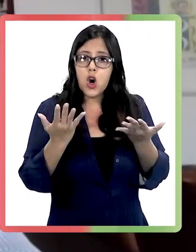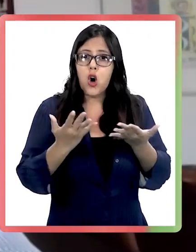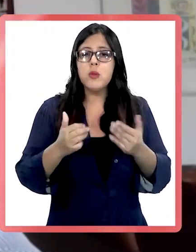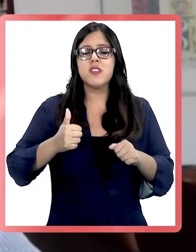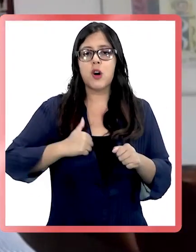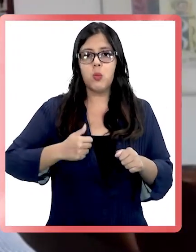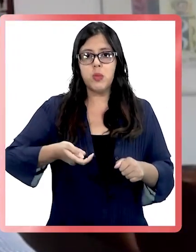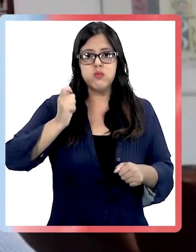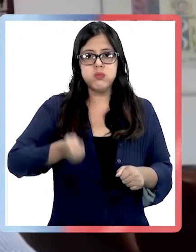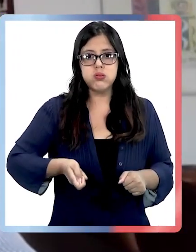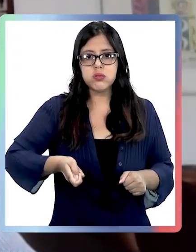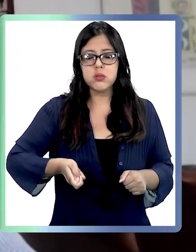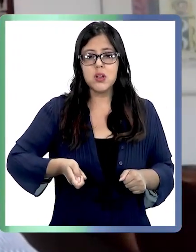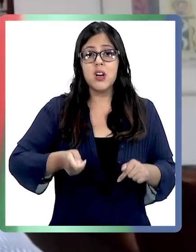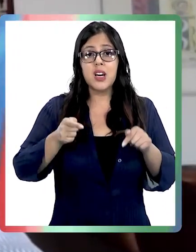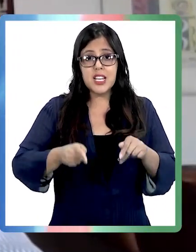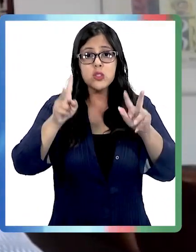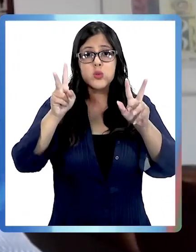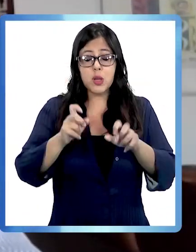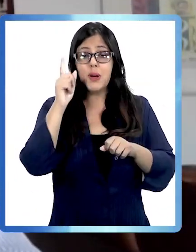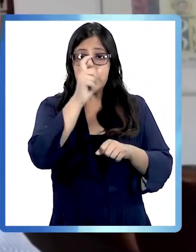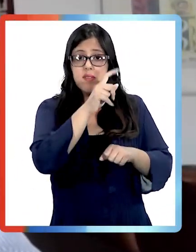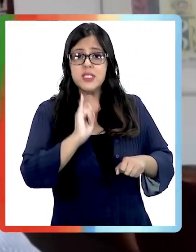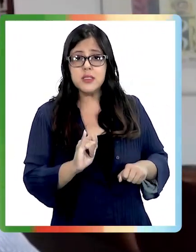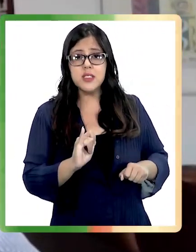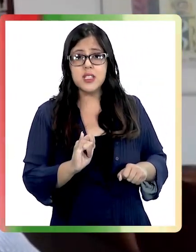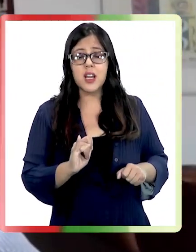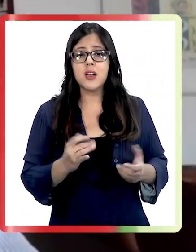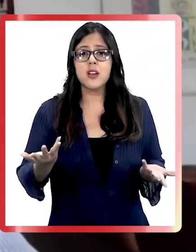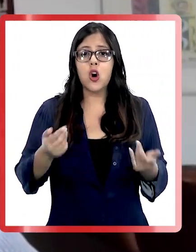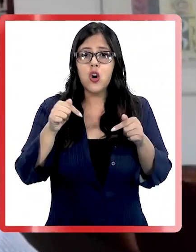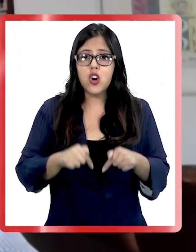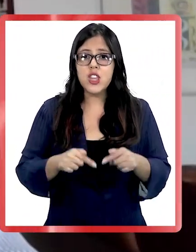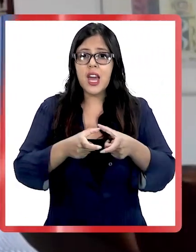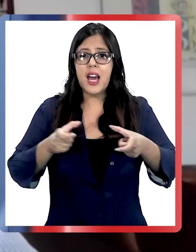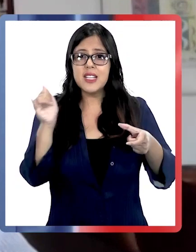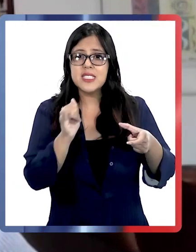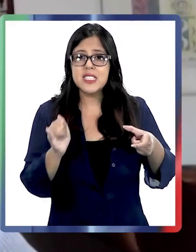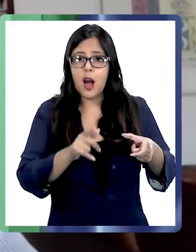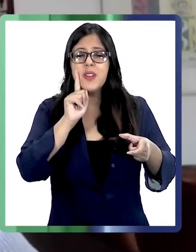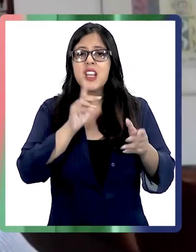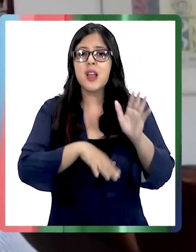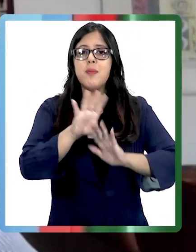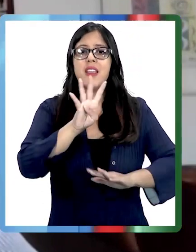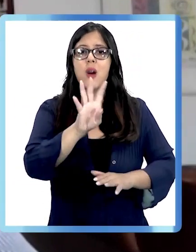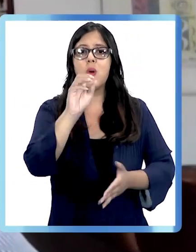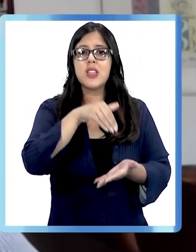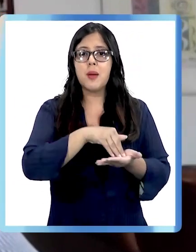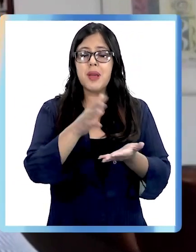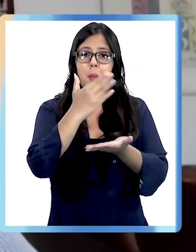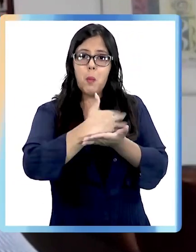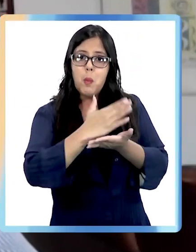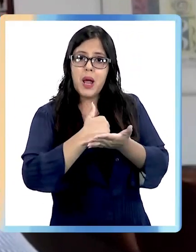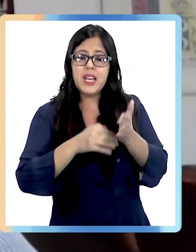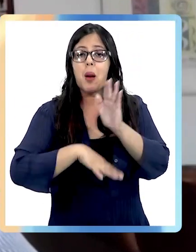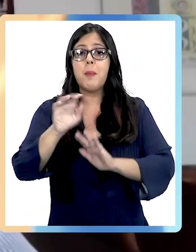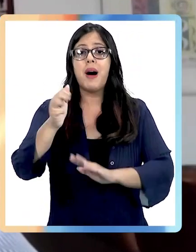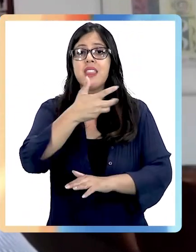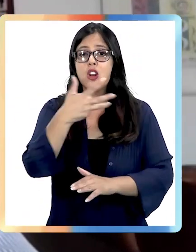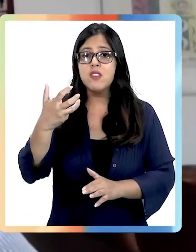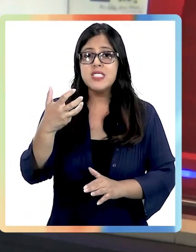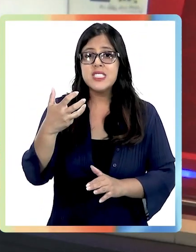da el cumplimiento al fallo. Y es porque es un fallo complejo, porque hoy día las ISAPRES tienen más de 40.000 planes,